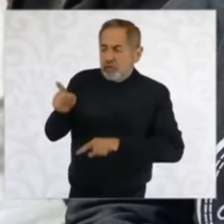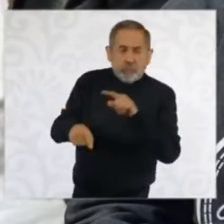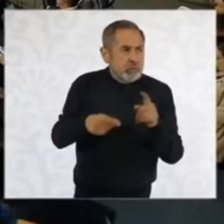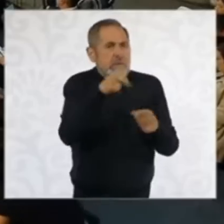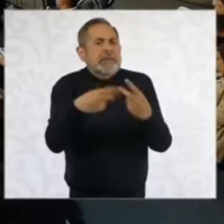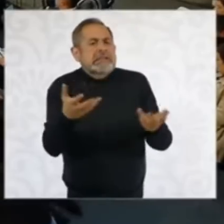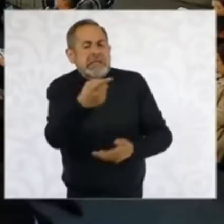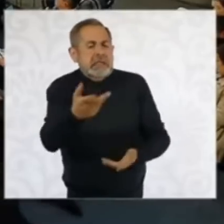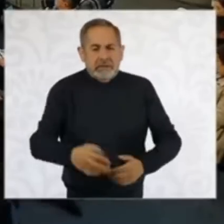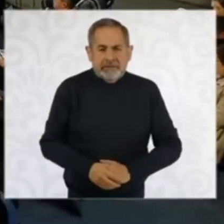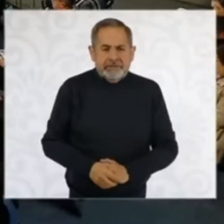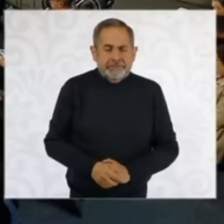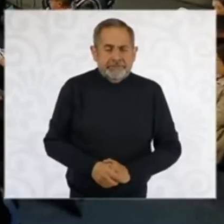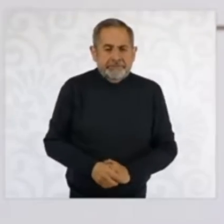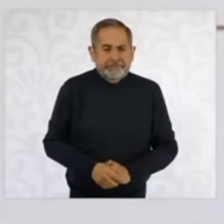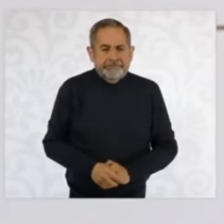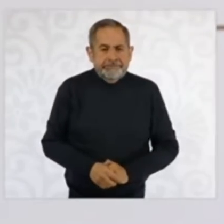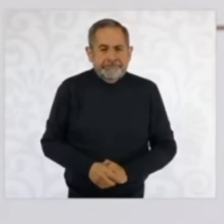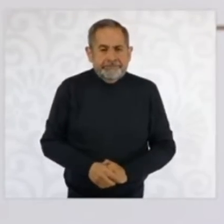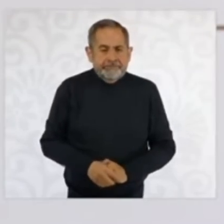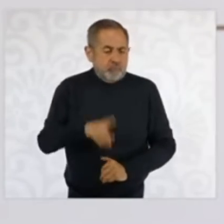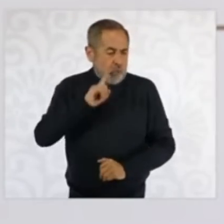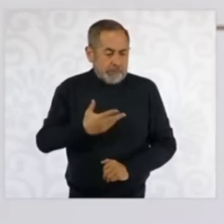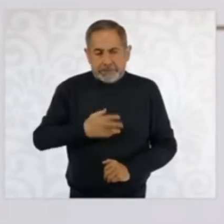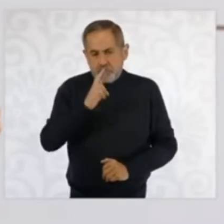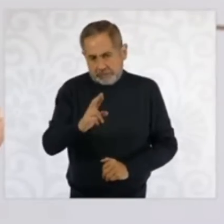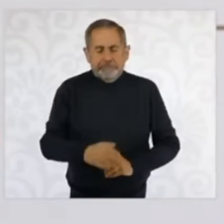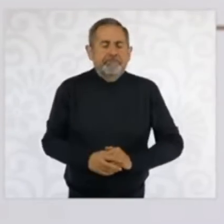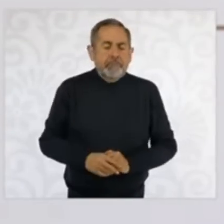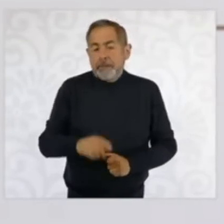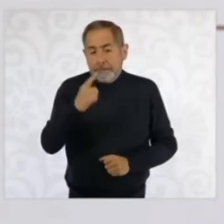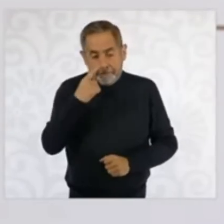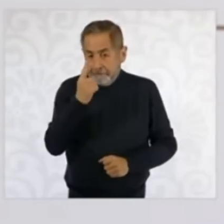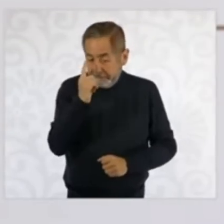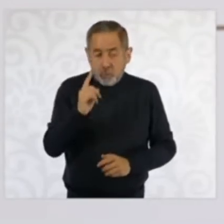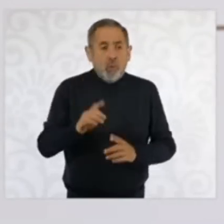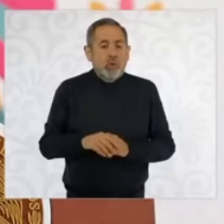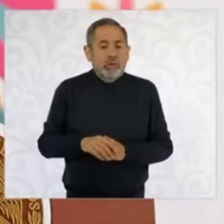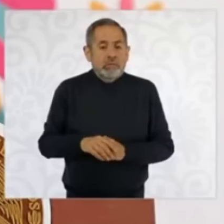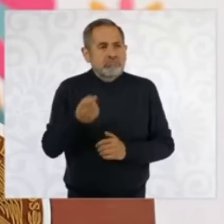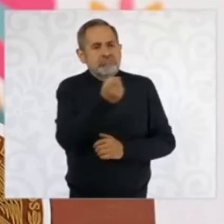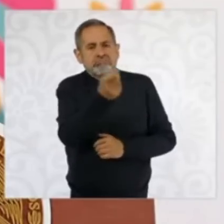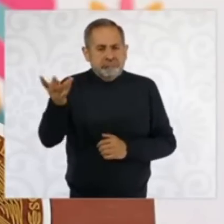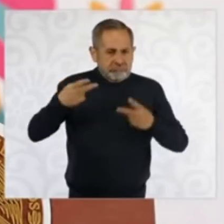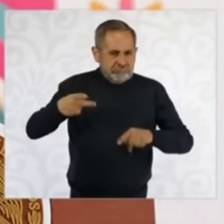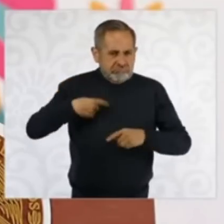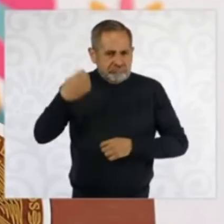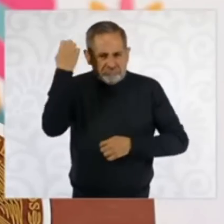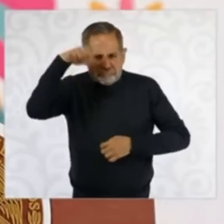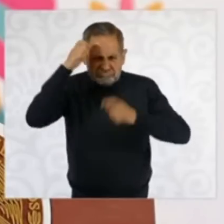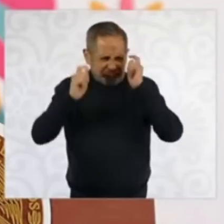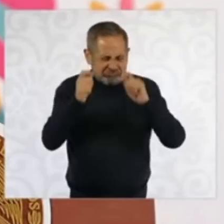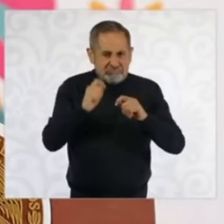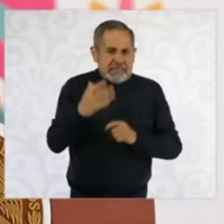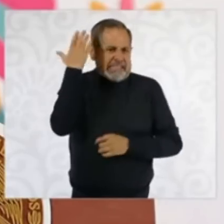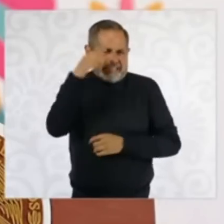Judicial? Primero, de acuerdo con distintos constitucionalistas que trabajan